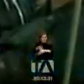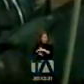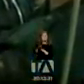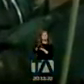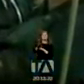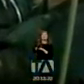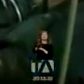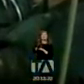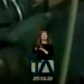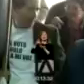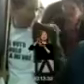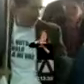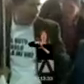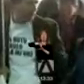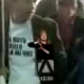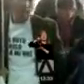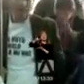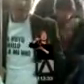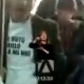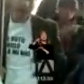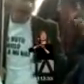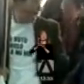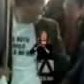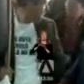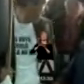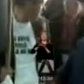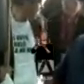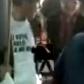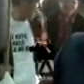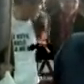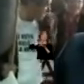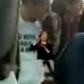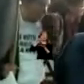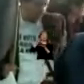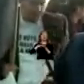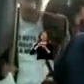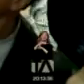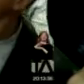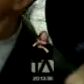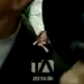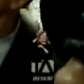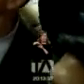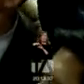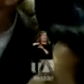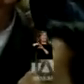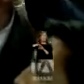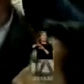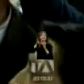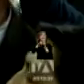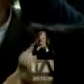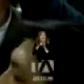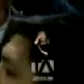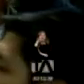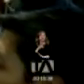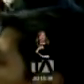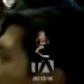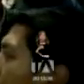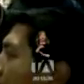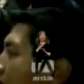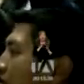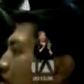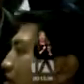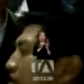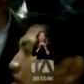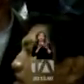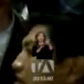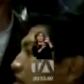Consejo Nacional Electoral, que definiría el reglamento para el escrutinio de consejeros y consejeras de Participación